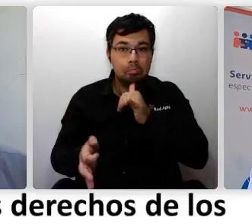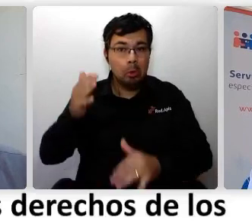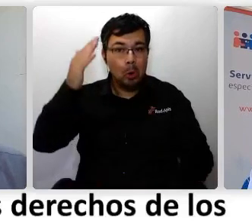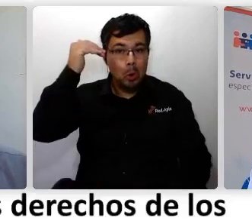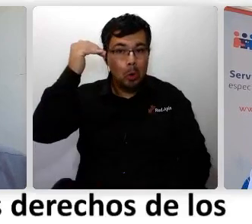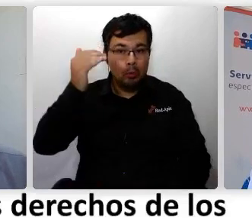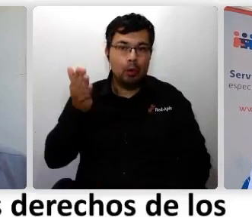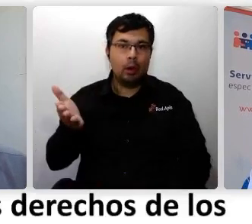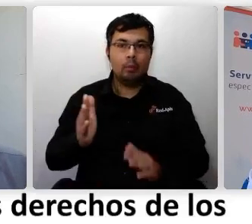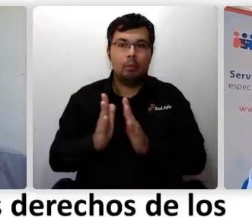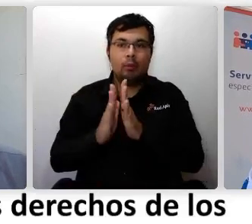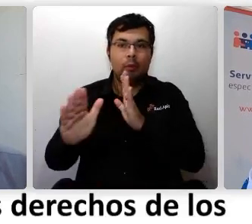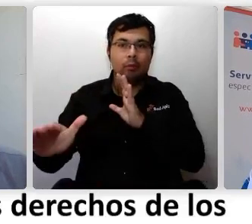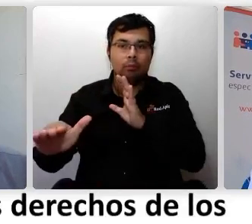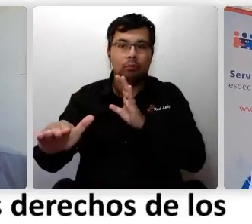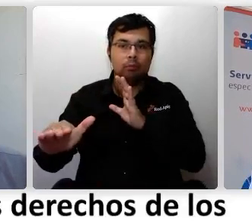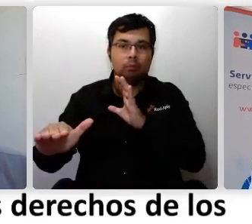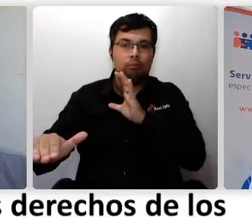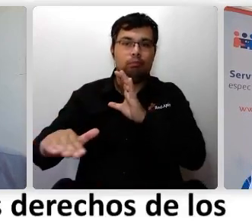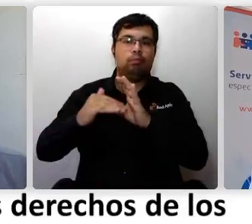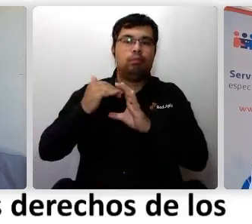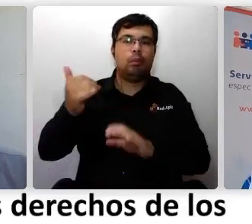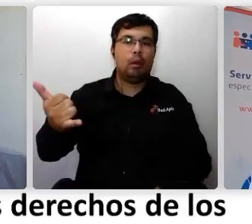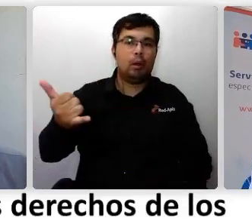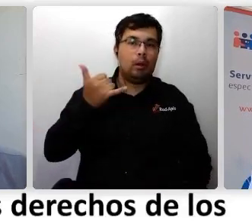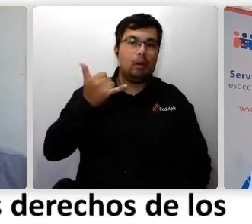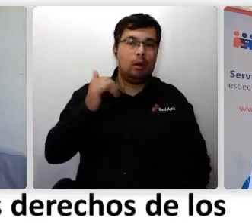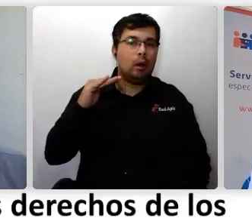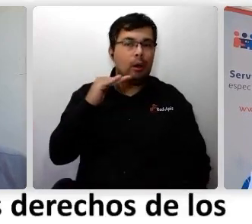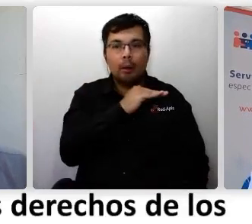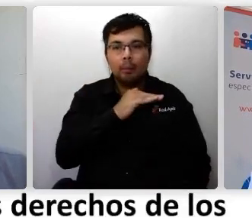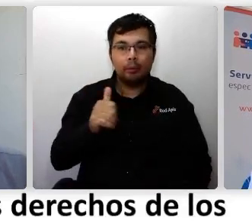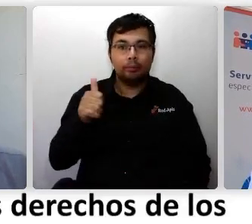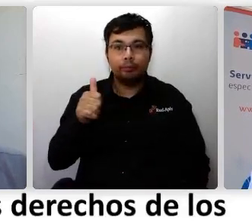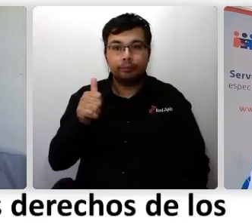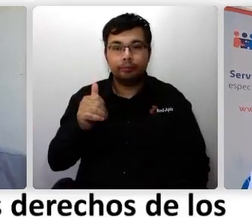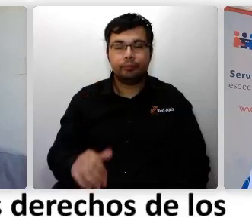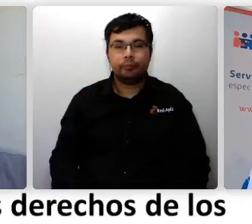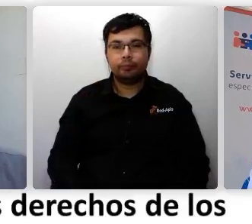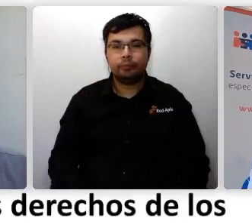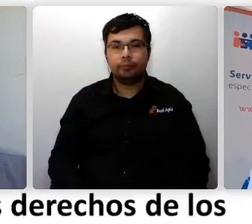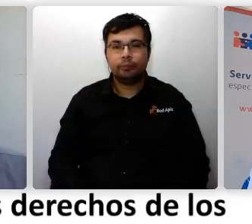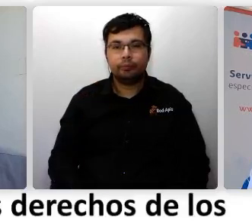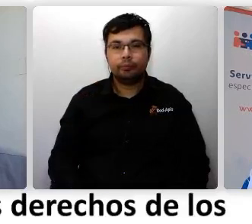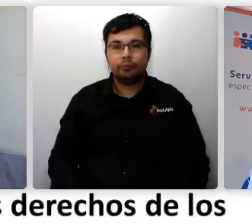que nos contacten al tiro. Ya sea el mismo contador o la misma persona que nos contacte. Exacto. Porque en realidad